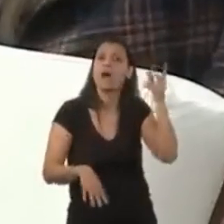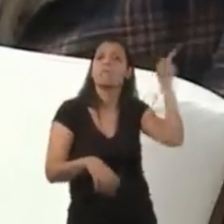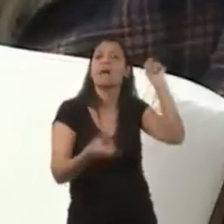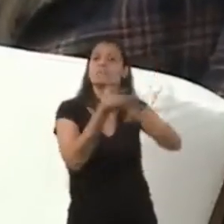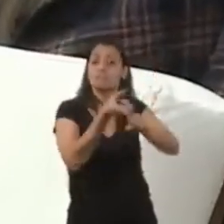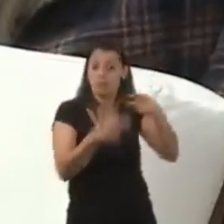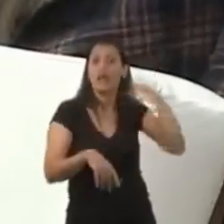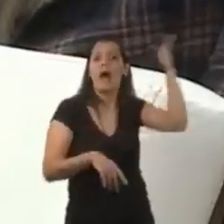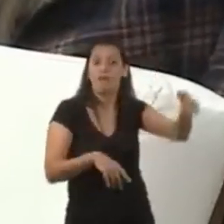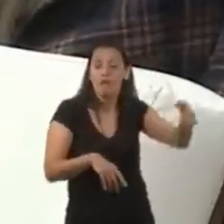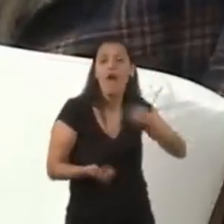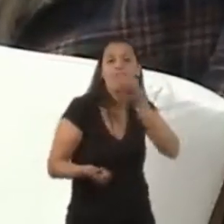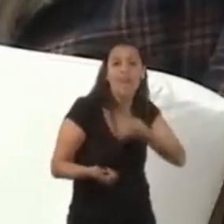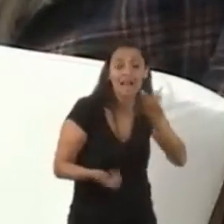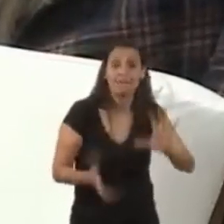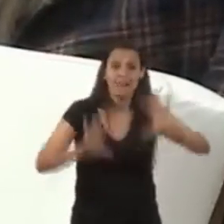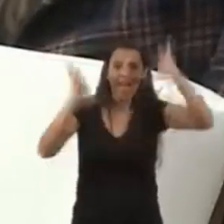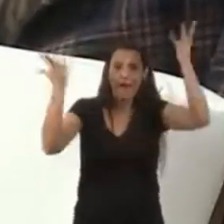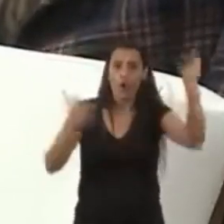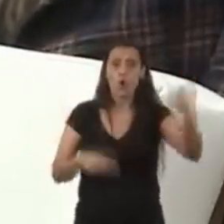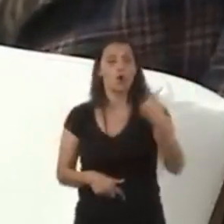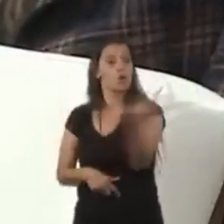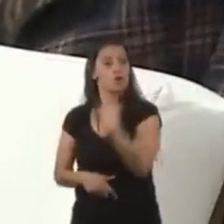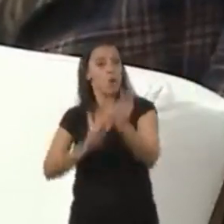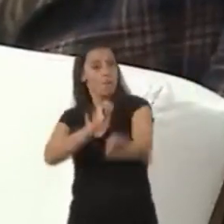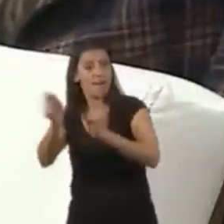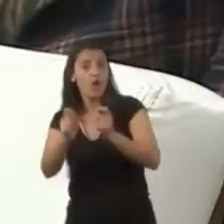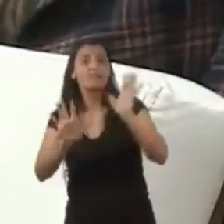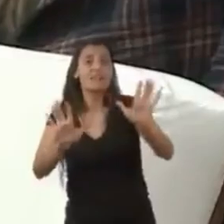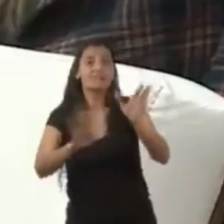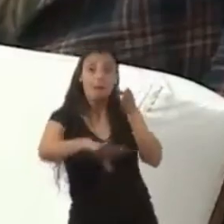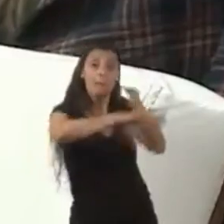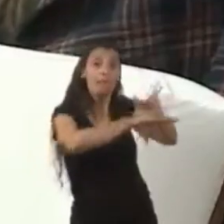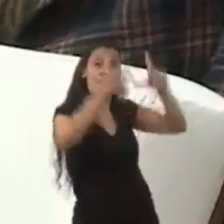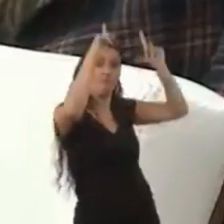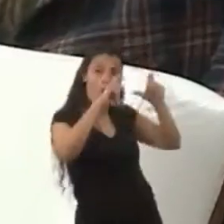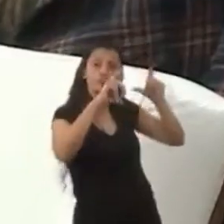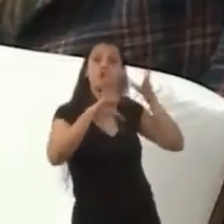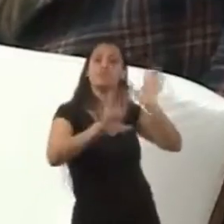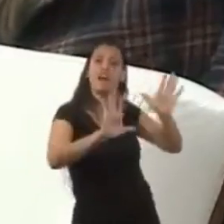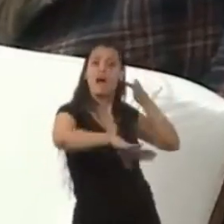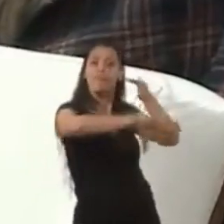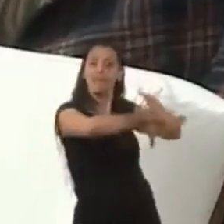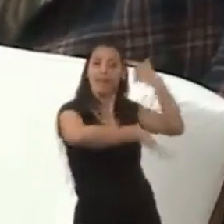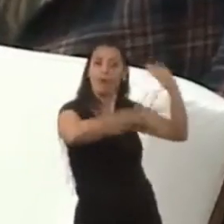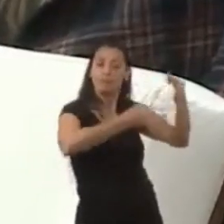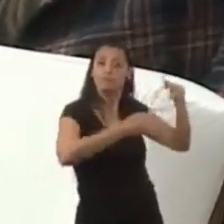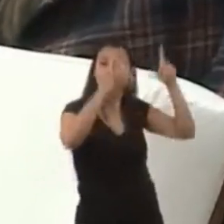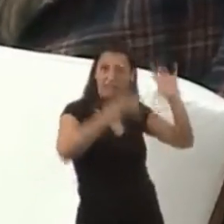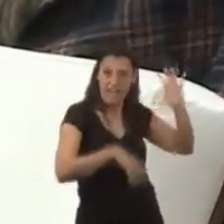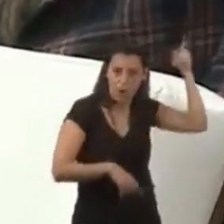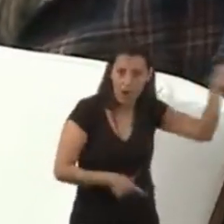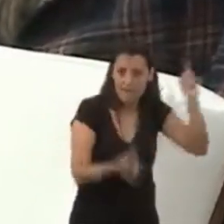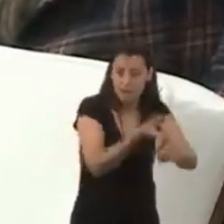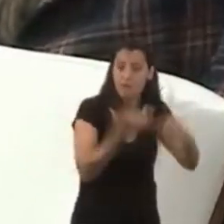juzgado se enojó porque nuestro reportero Vito le tomó una foto entrando al juzgado y claro preguntarle cómo ve